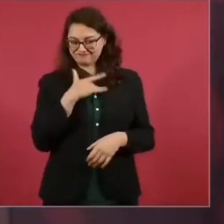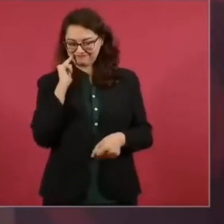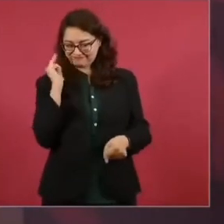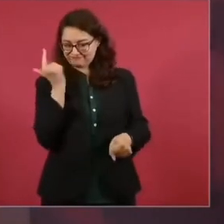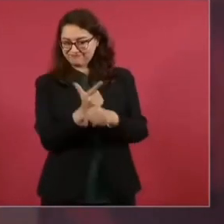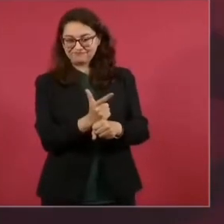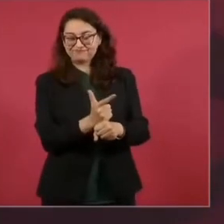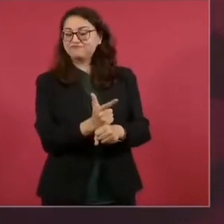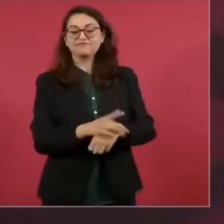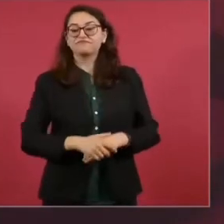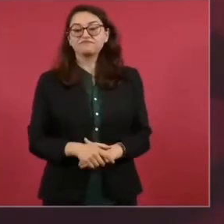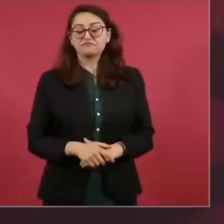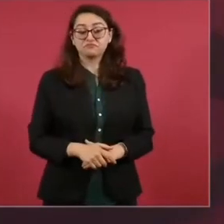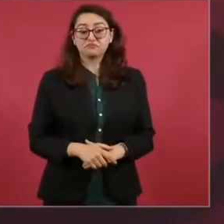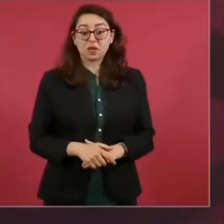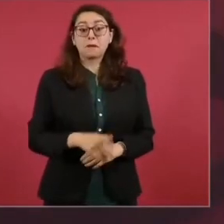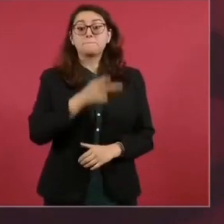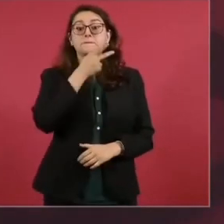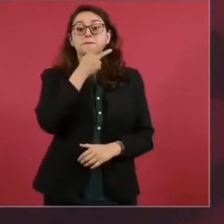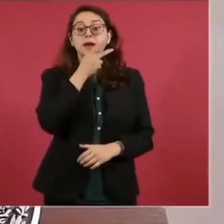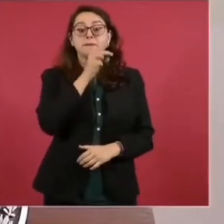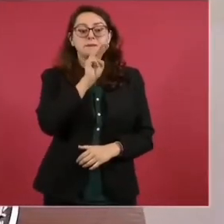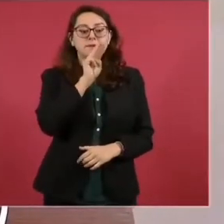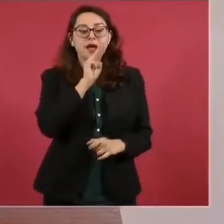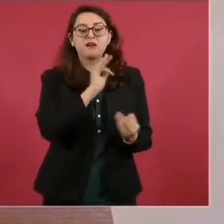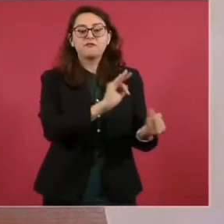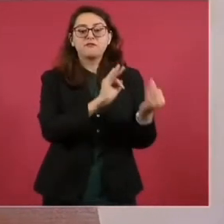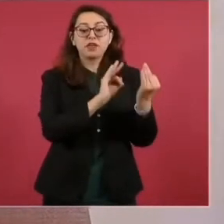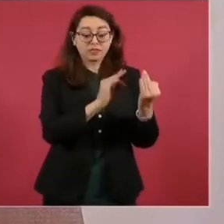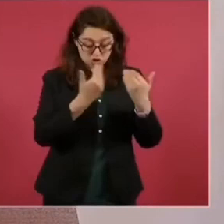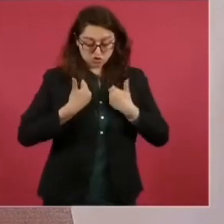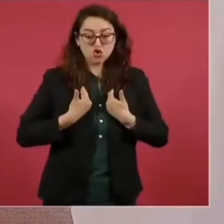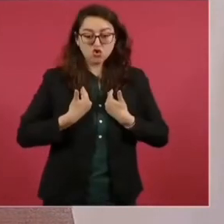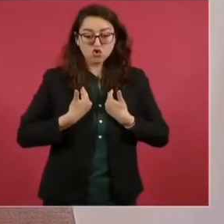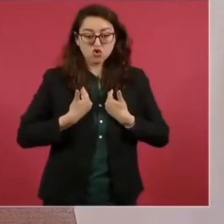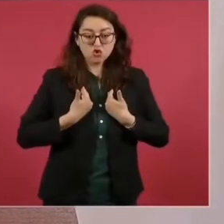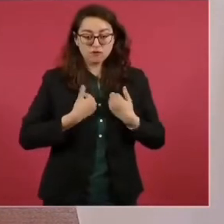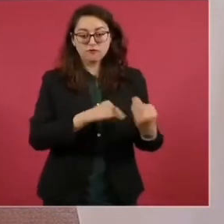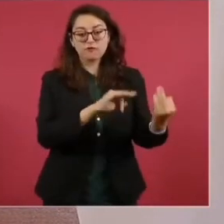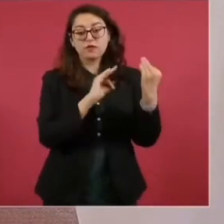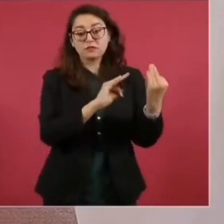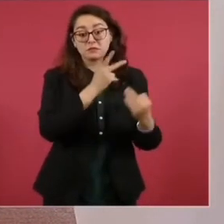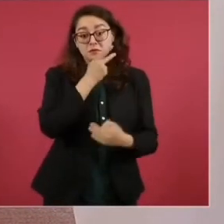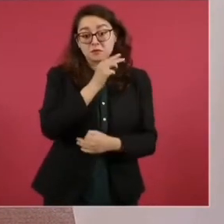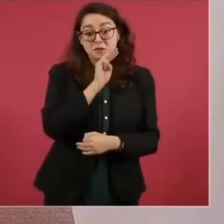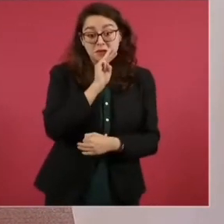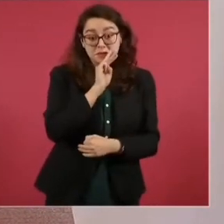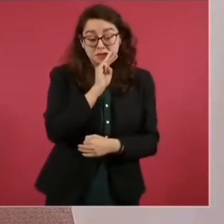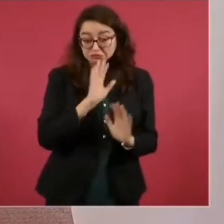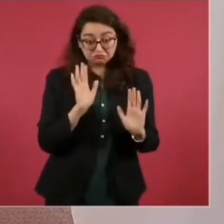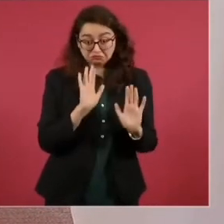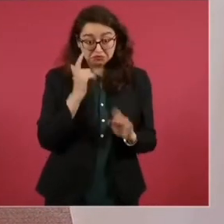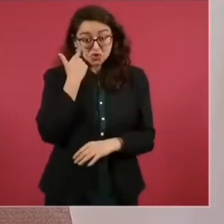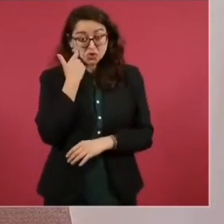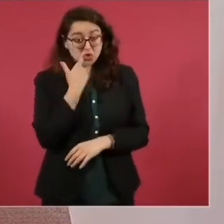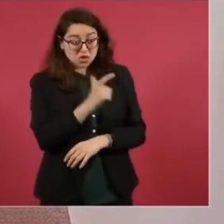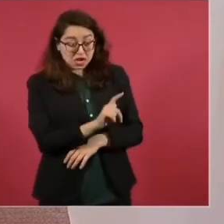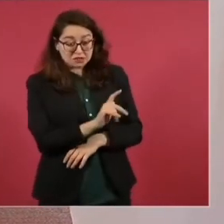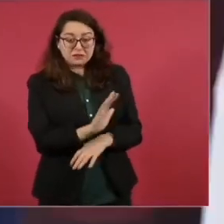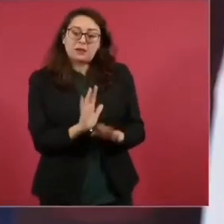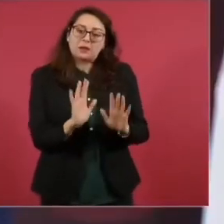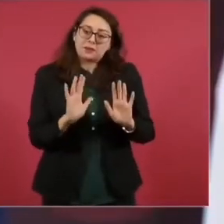quiero hablar con los papás de manera directa. Ahora, si no se puede, pues ya